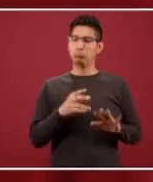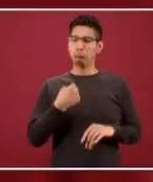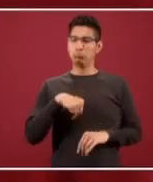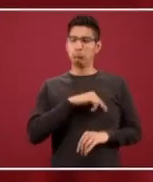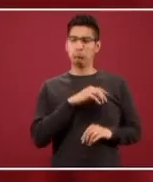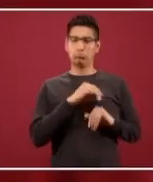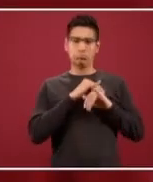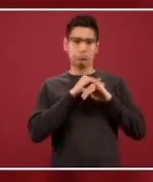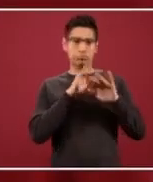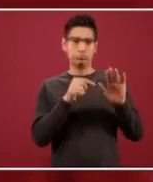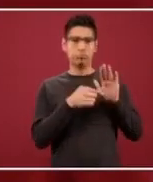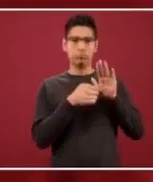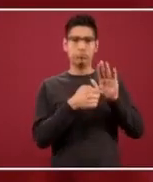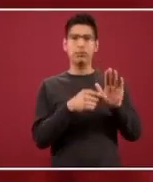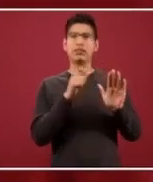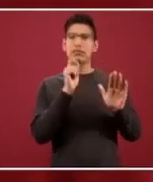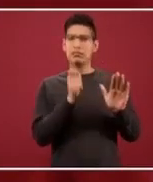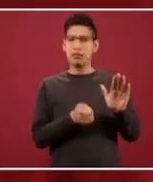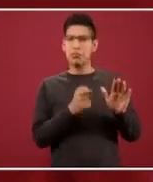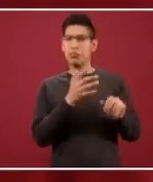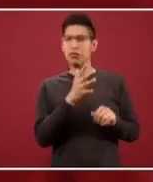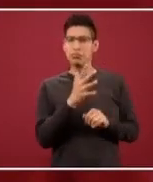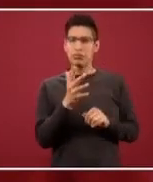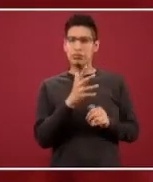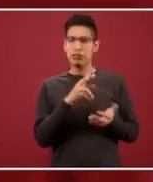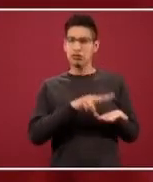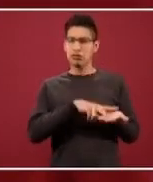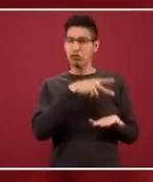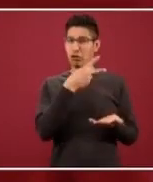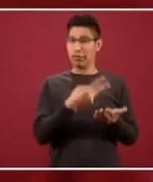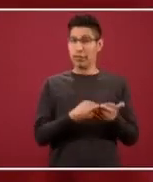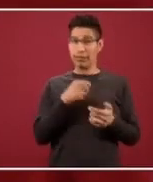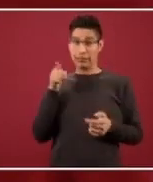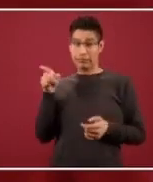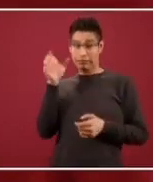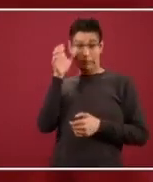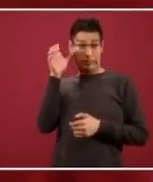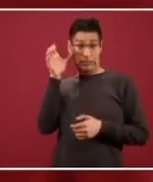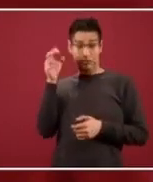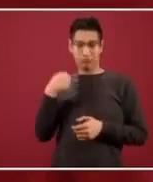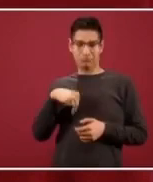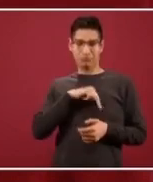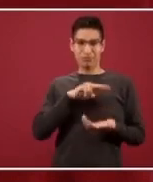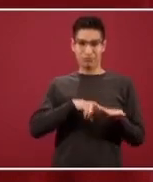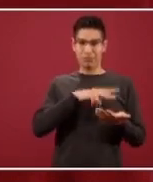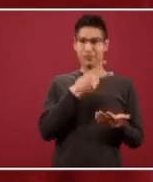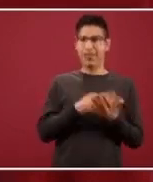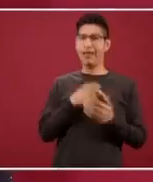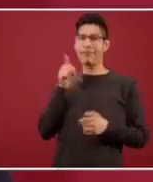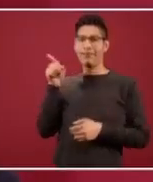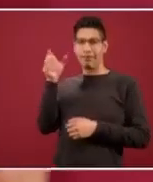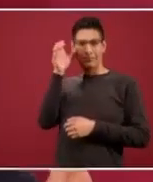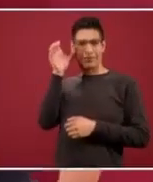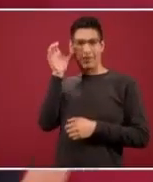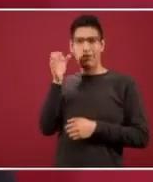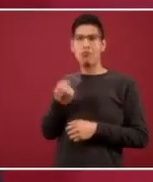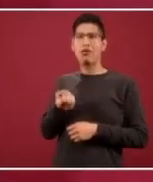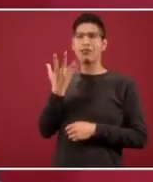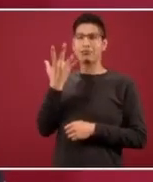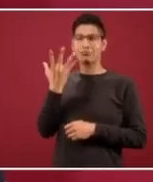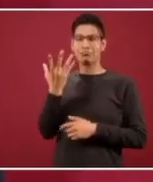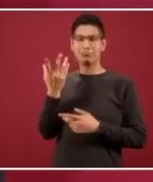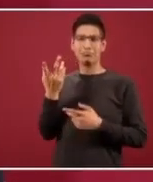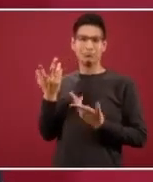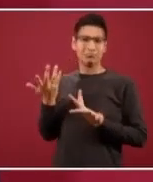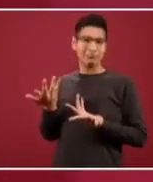asumiendo una tasa de ataque del doble de la que tuvo China. China tuvo una tasa de ataque general en la